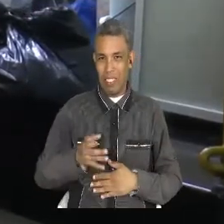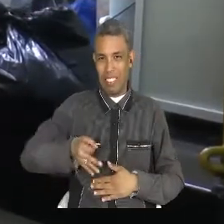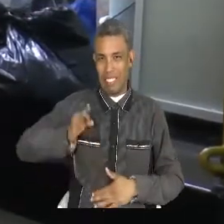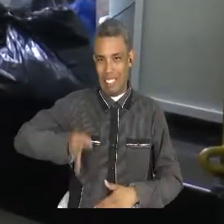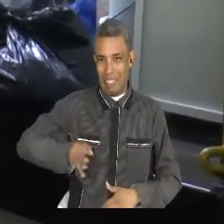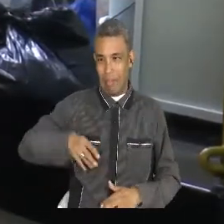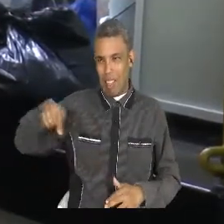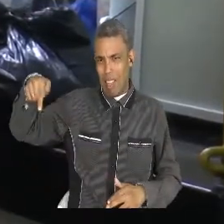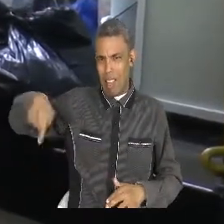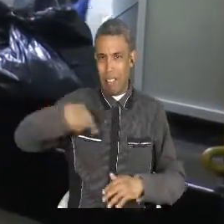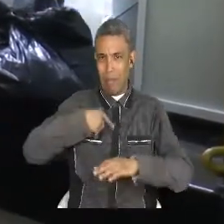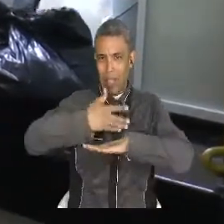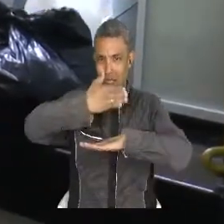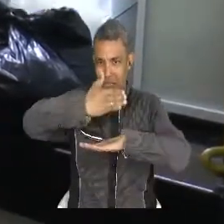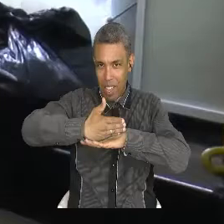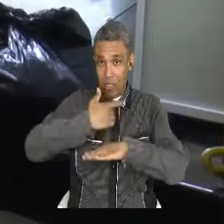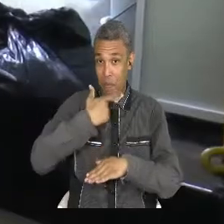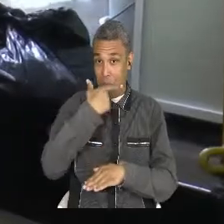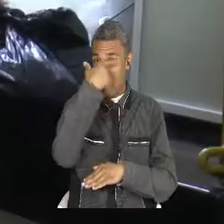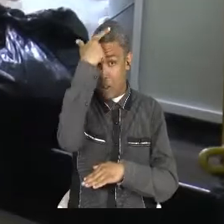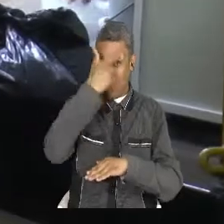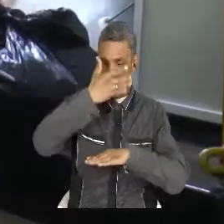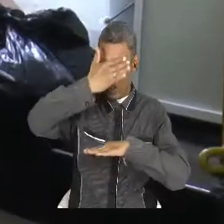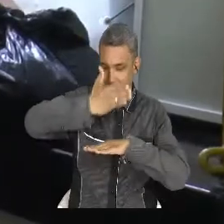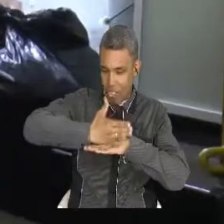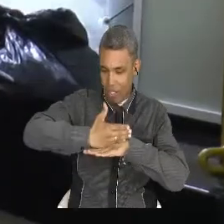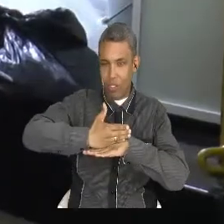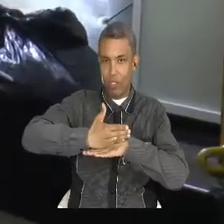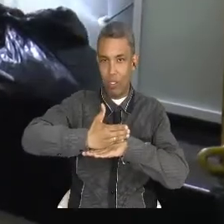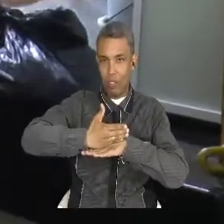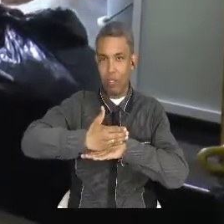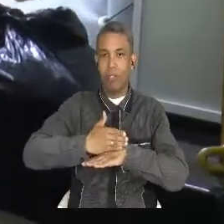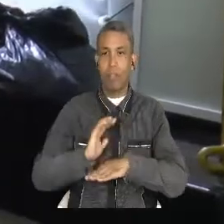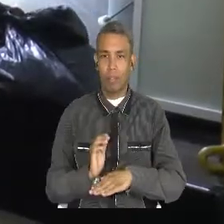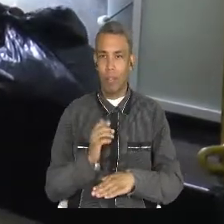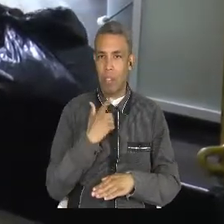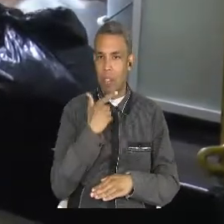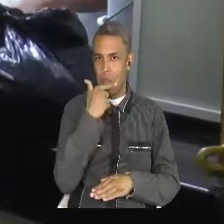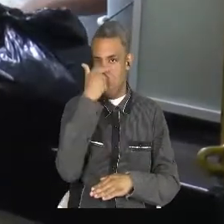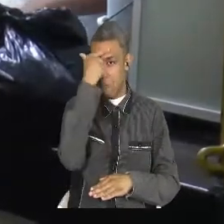queso delicioso como es este queso Huila. Ya sabes.